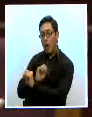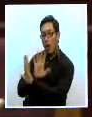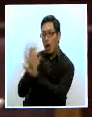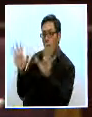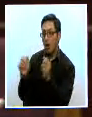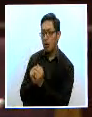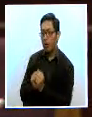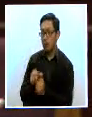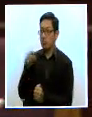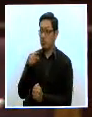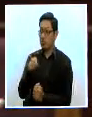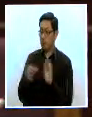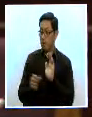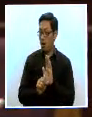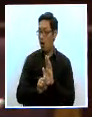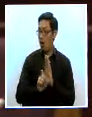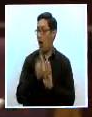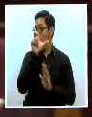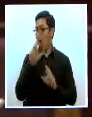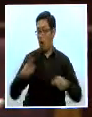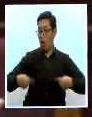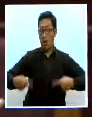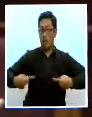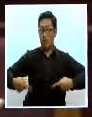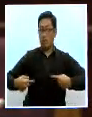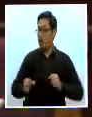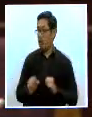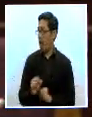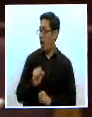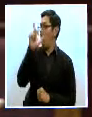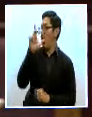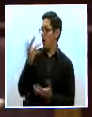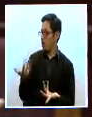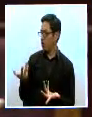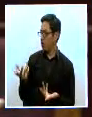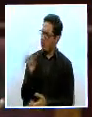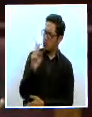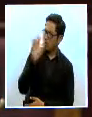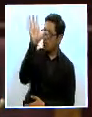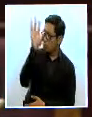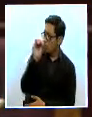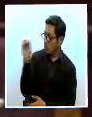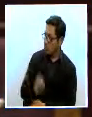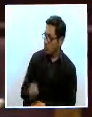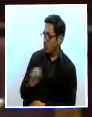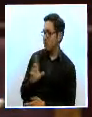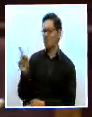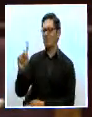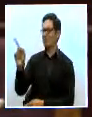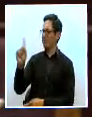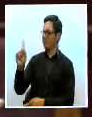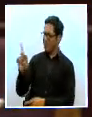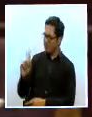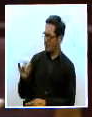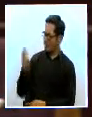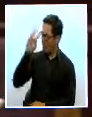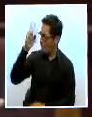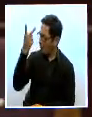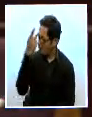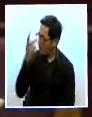salvaguardias afectaba las llantas incluso no es las tasas como dicen del 50 por ciento es de 65% de los compañeros